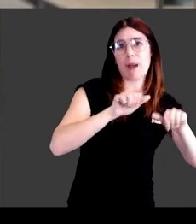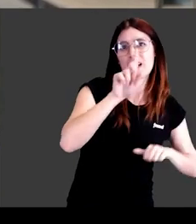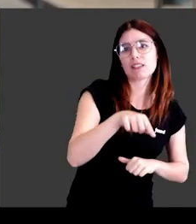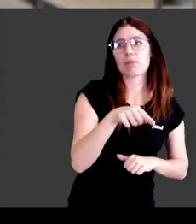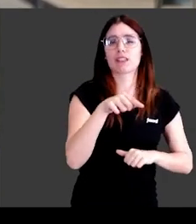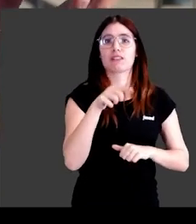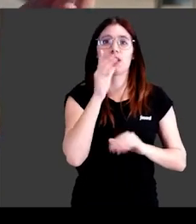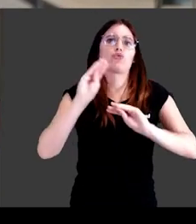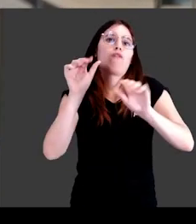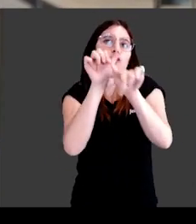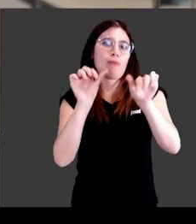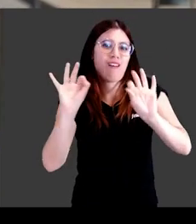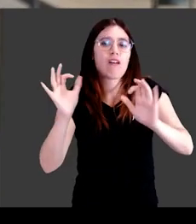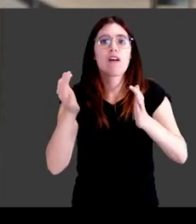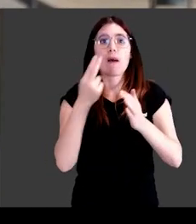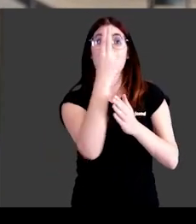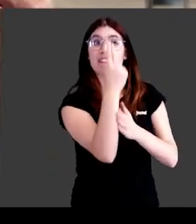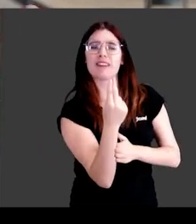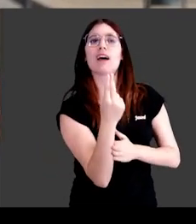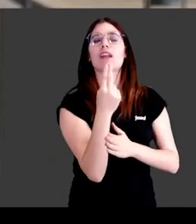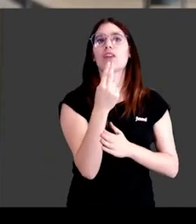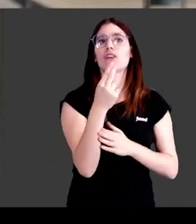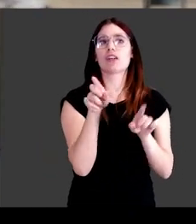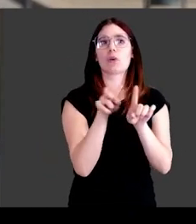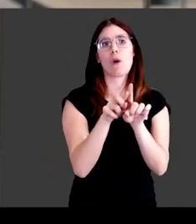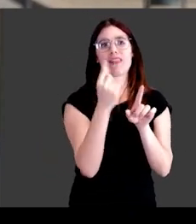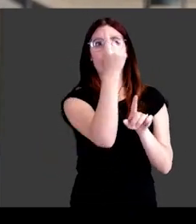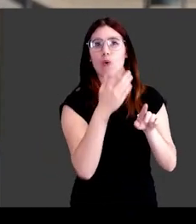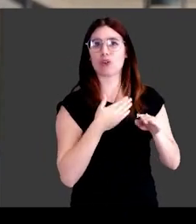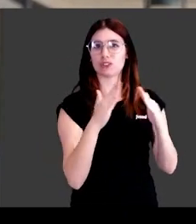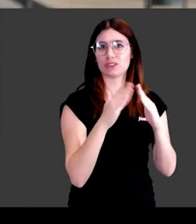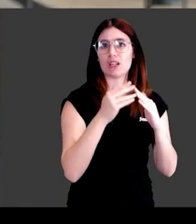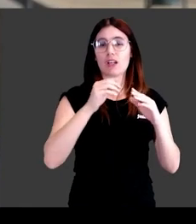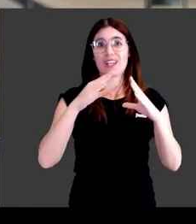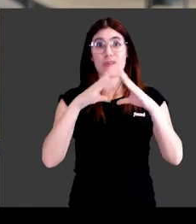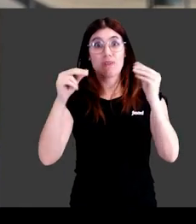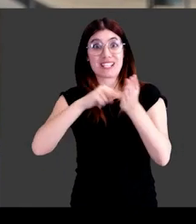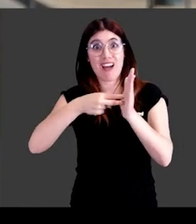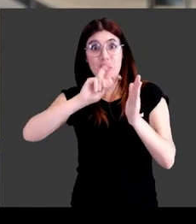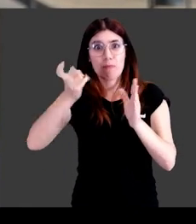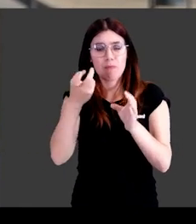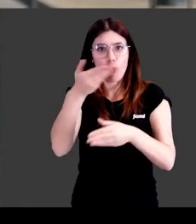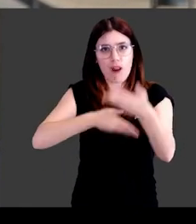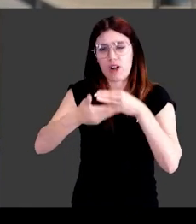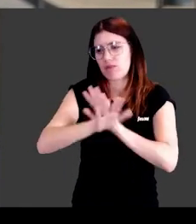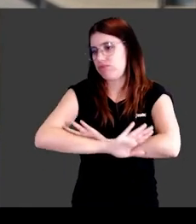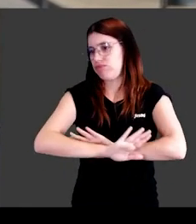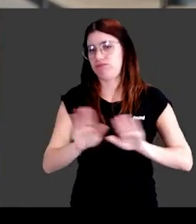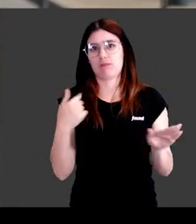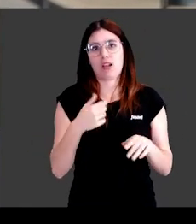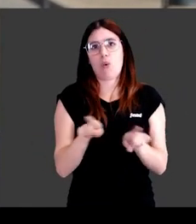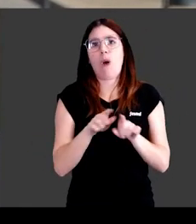de la sepa manera, ¿no? Pintar a Dau Minuis de Macasa y pintar para la UPV, o sea, es como